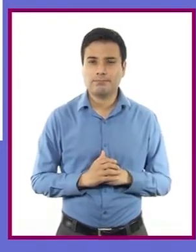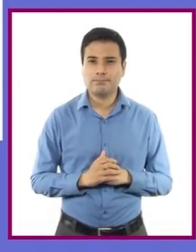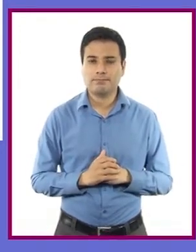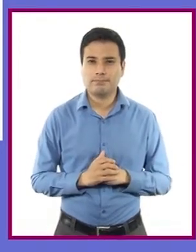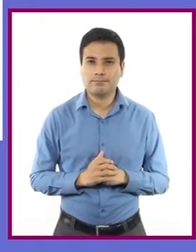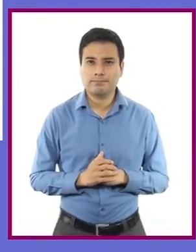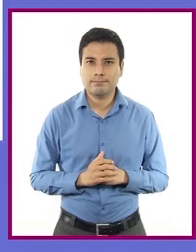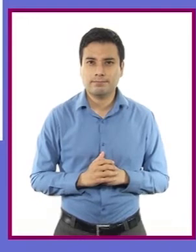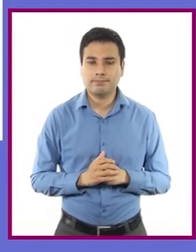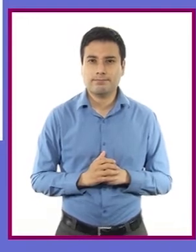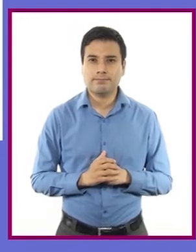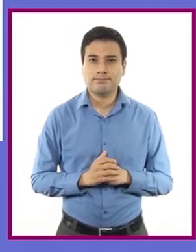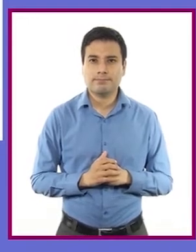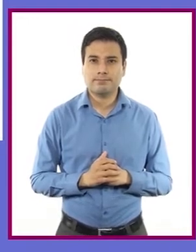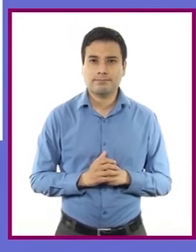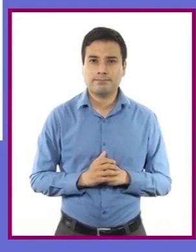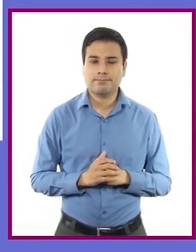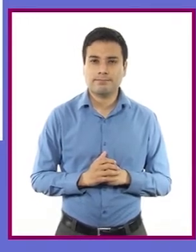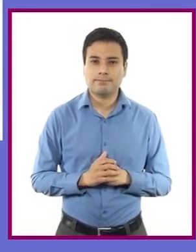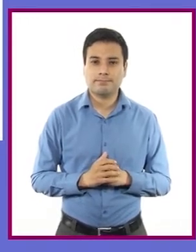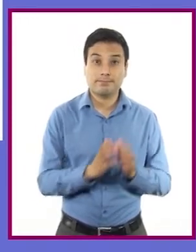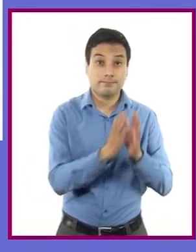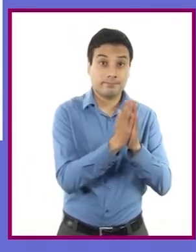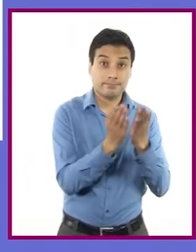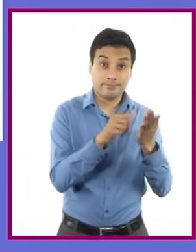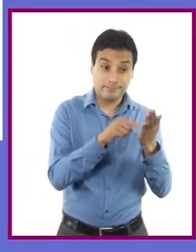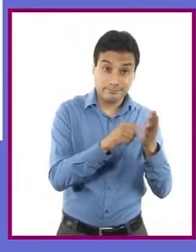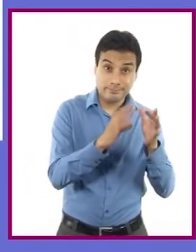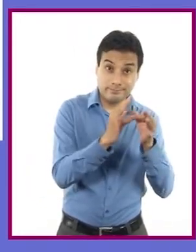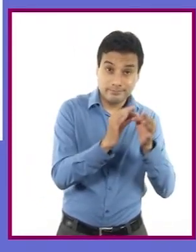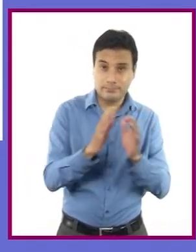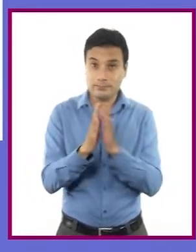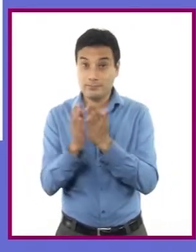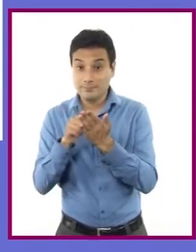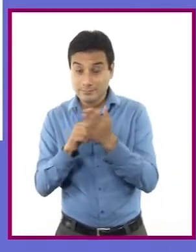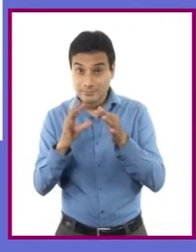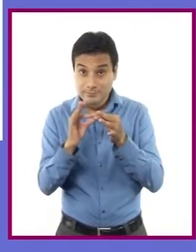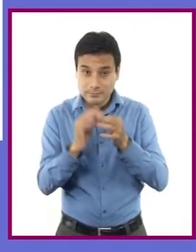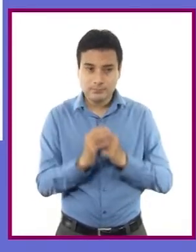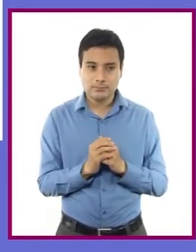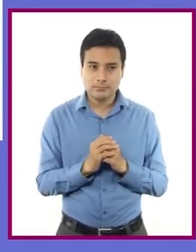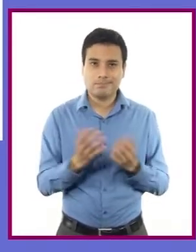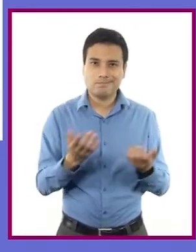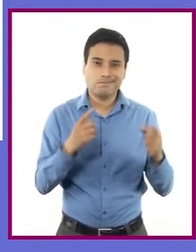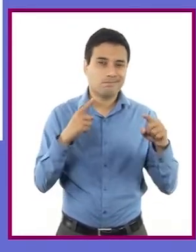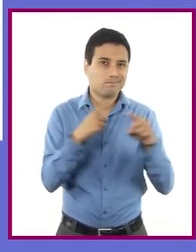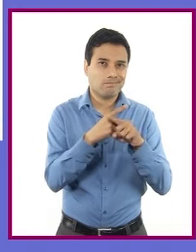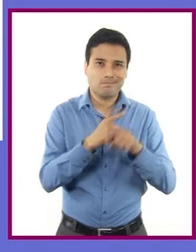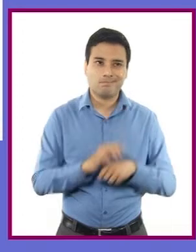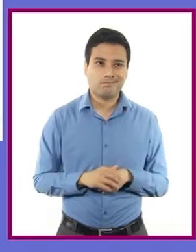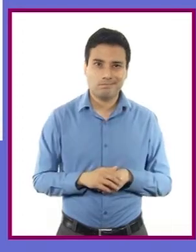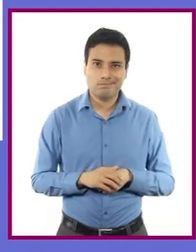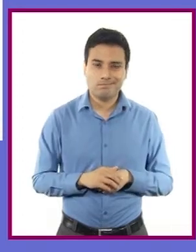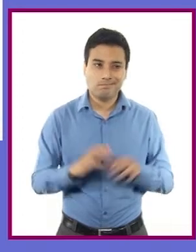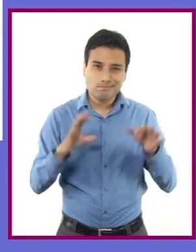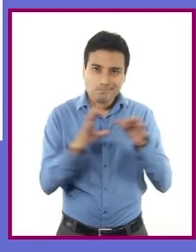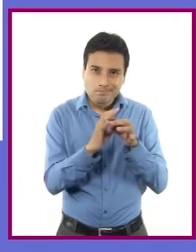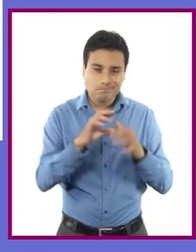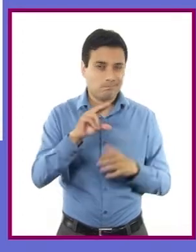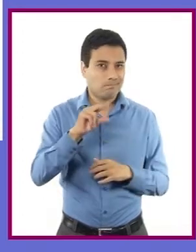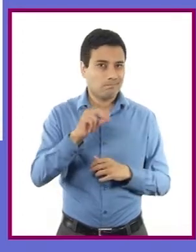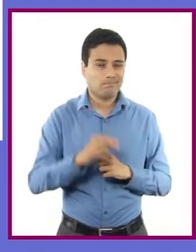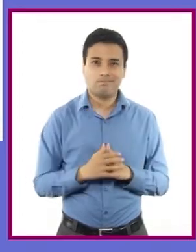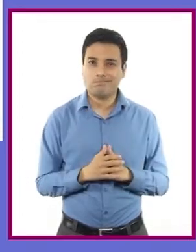Es decir, las ideas expresadas entre uno y otro texto son opuestas o contradictorias. Son